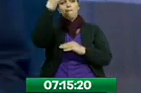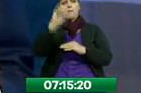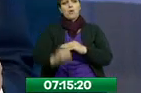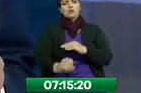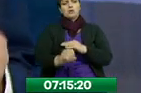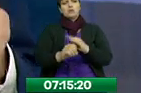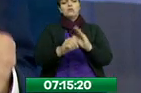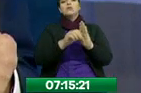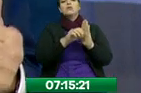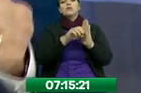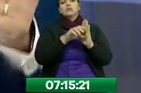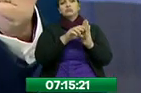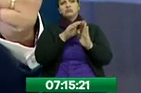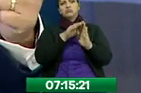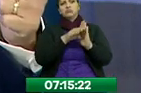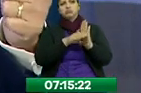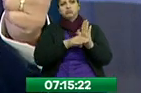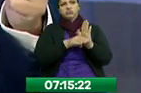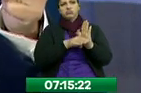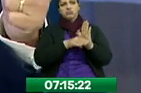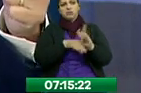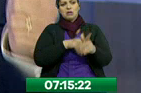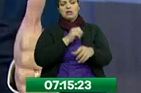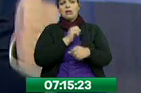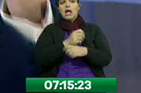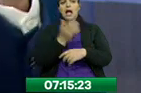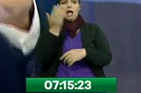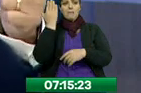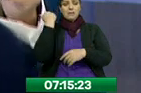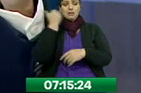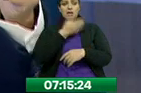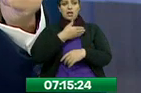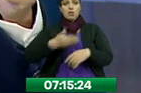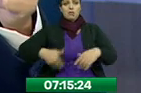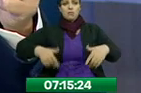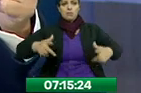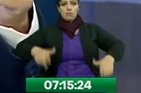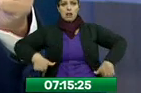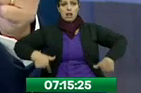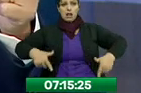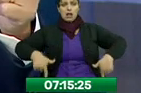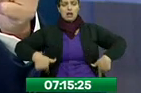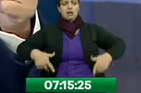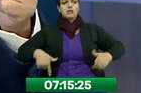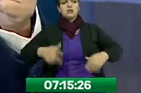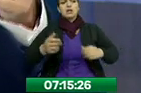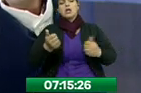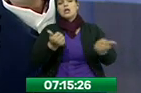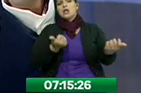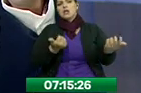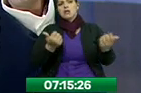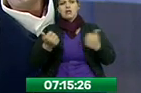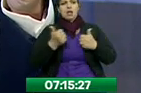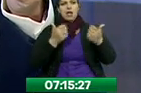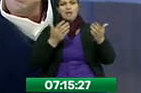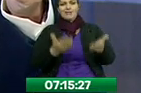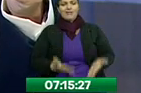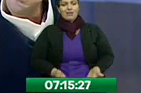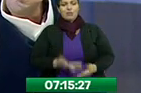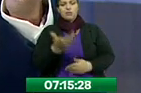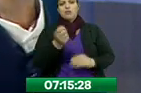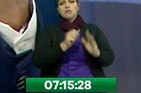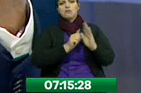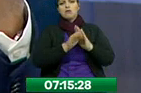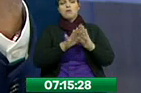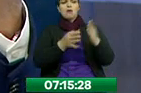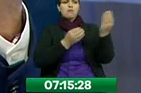empleos. Fíjese que en campaña nos ofrecieron 250 mil empleos por año. En el primer año no se ha cumplido.